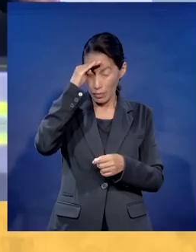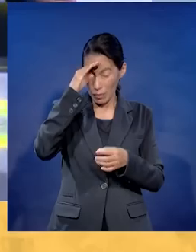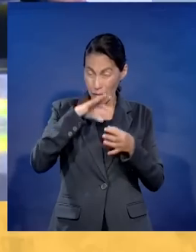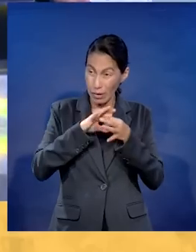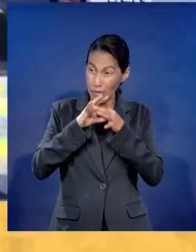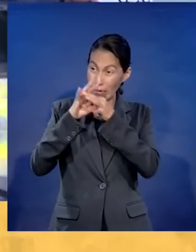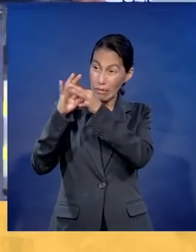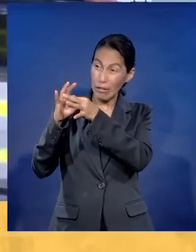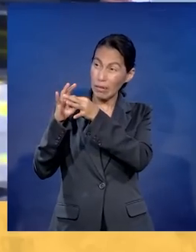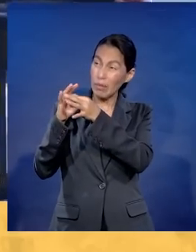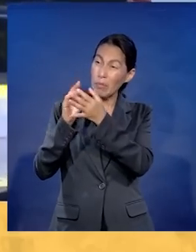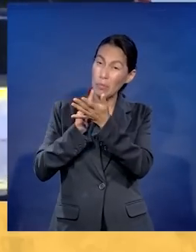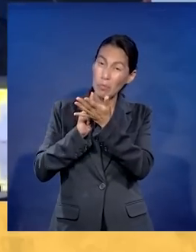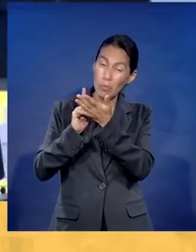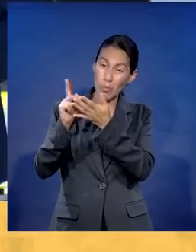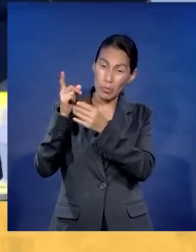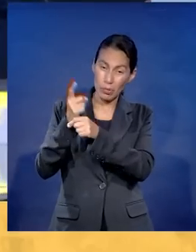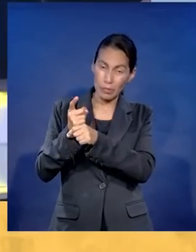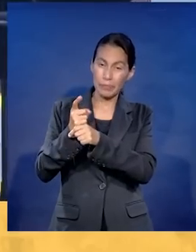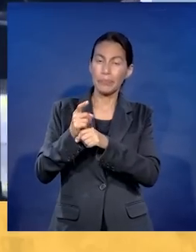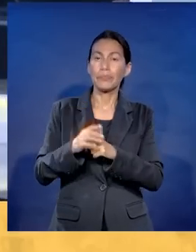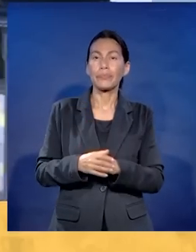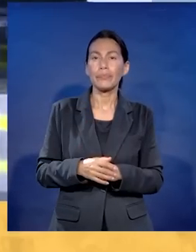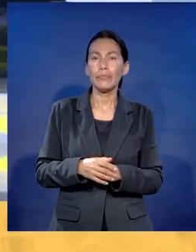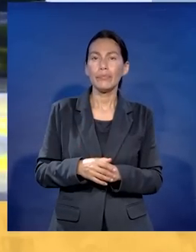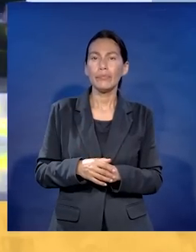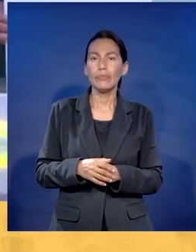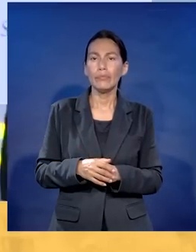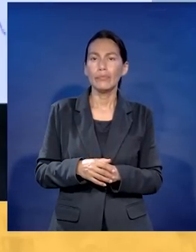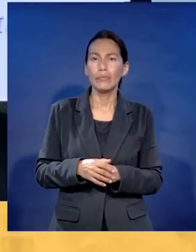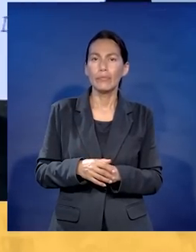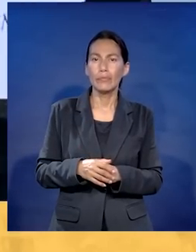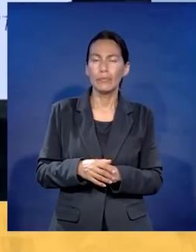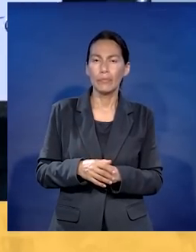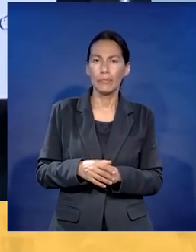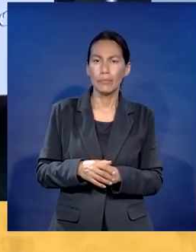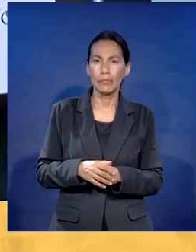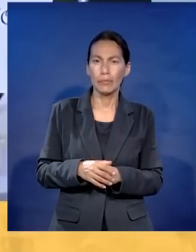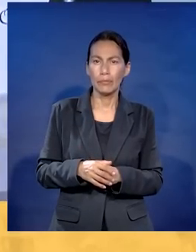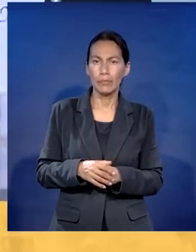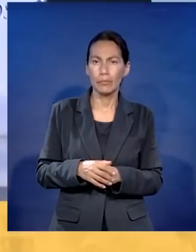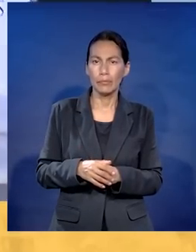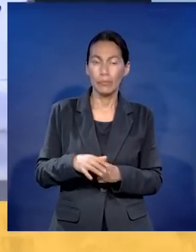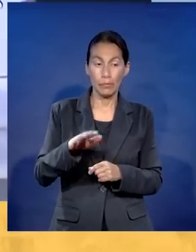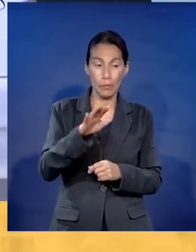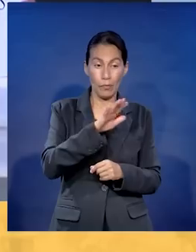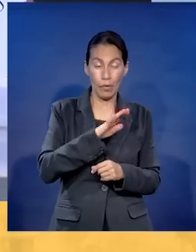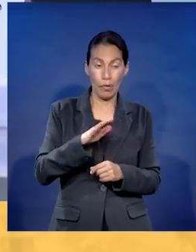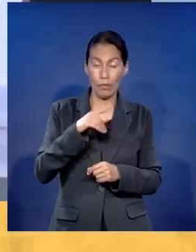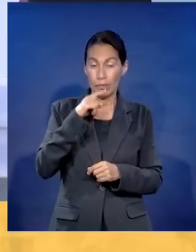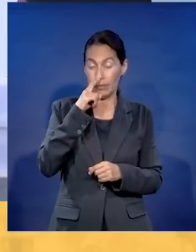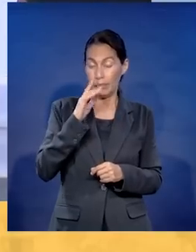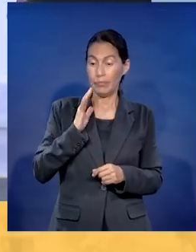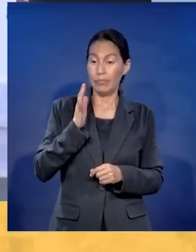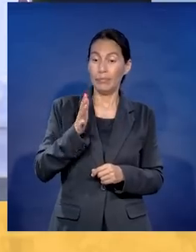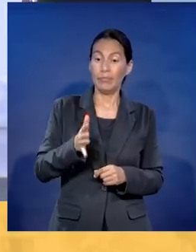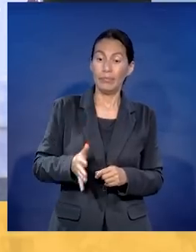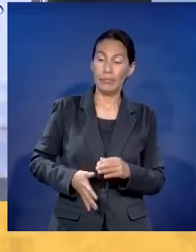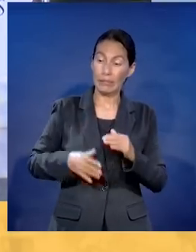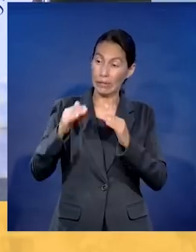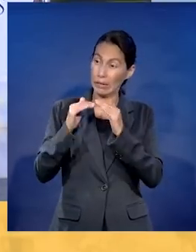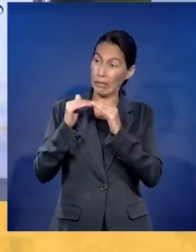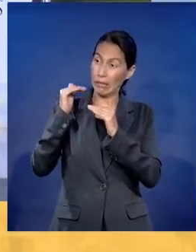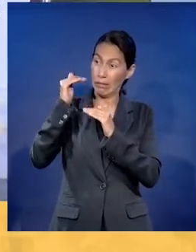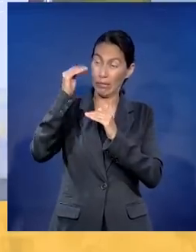sujetos a la voluntad mire como la escritura lo va a decir derribando argumentos lo leímos hace rato y toda